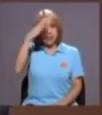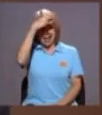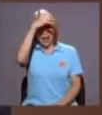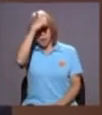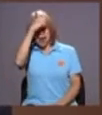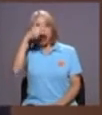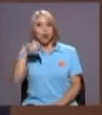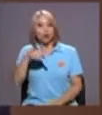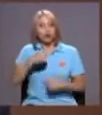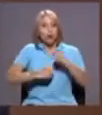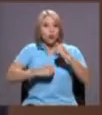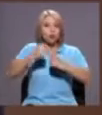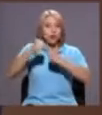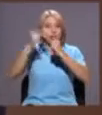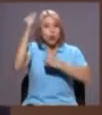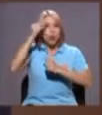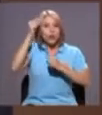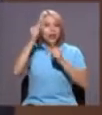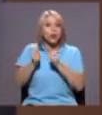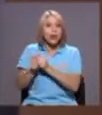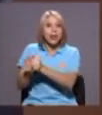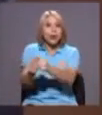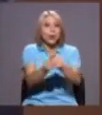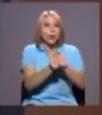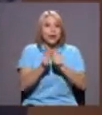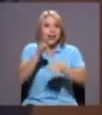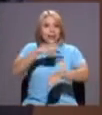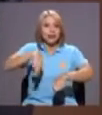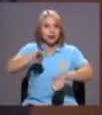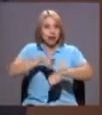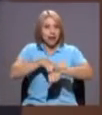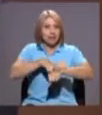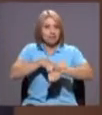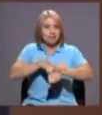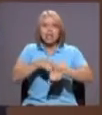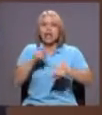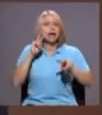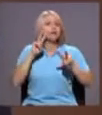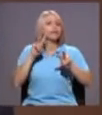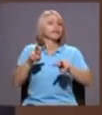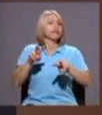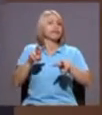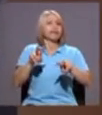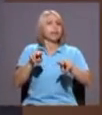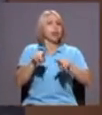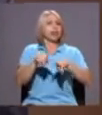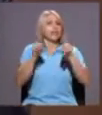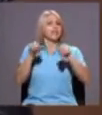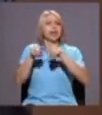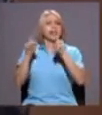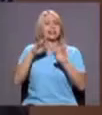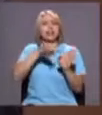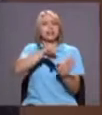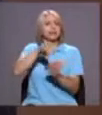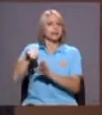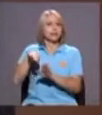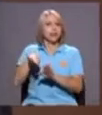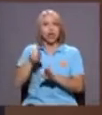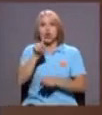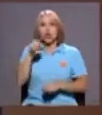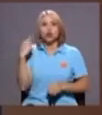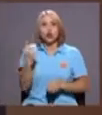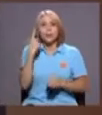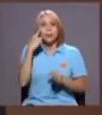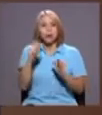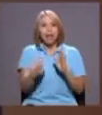gobierno de unidad nacional, que vaya por encima de las diferencias. No solo porque la Asamblea Legislativa está muy